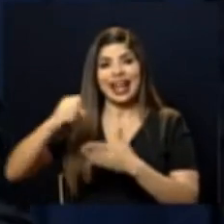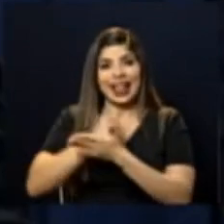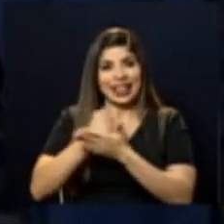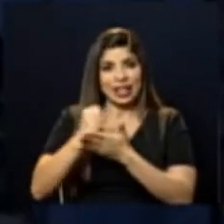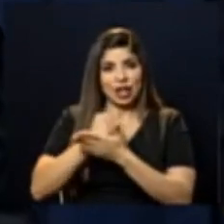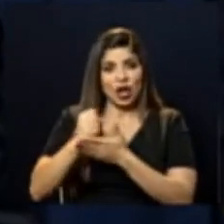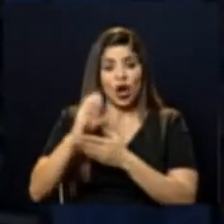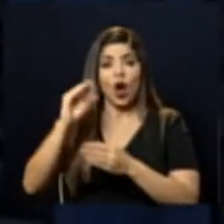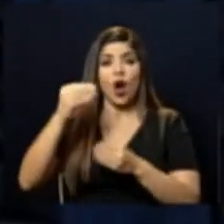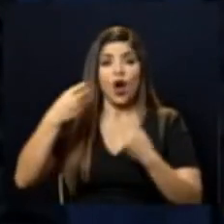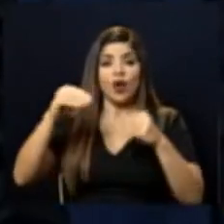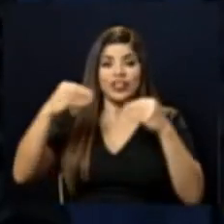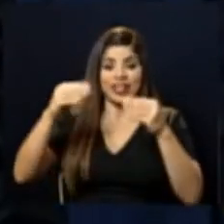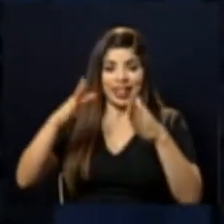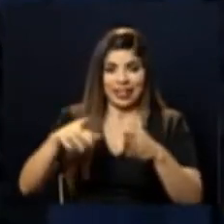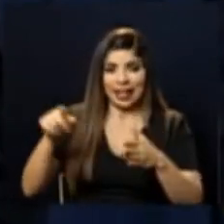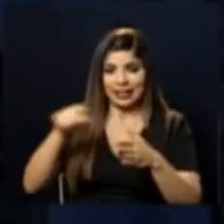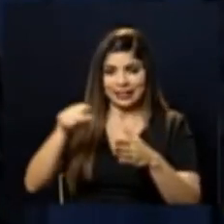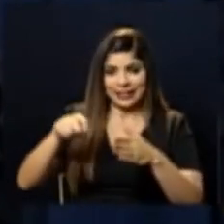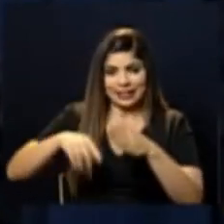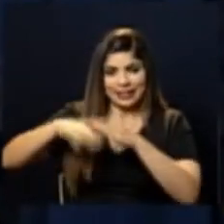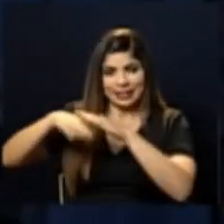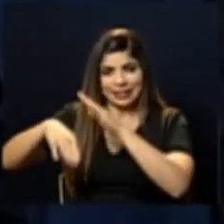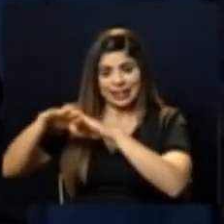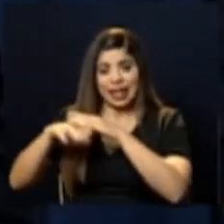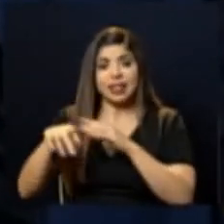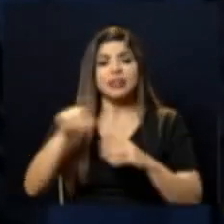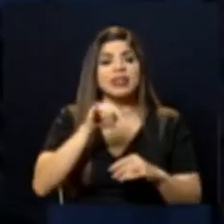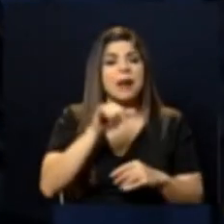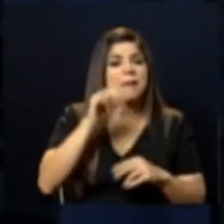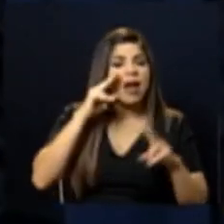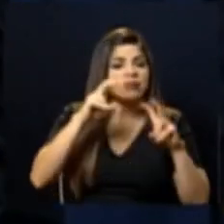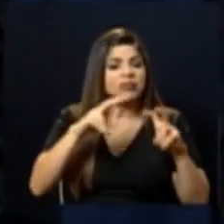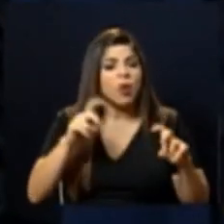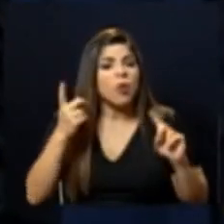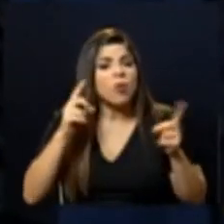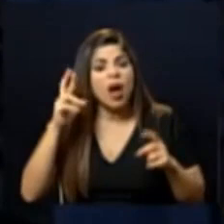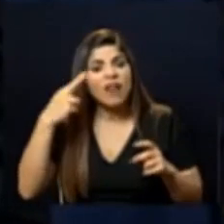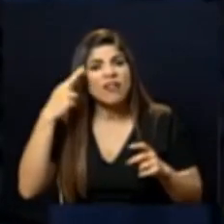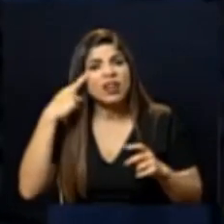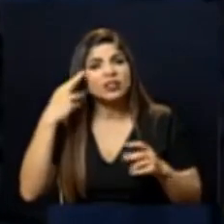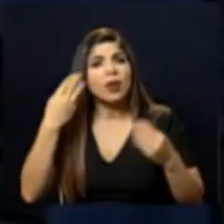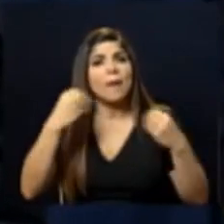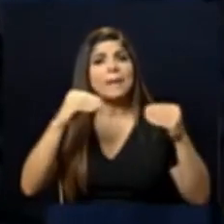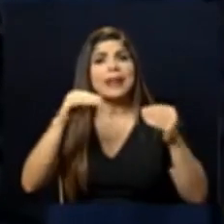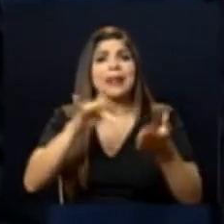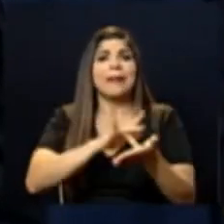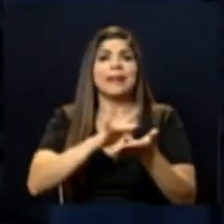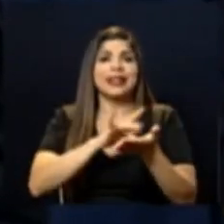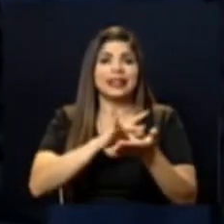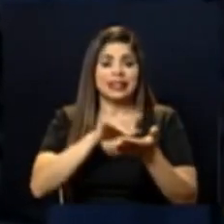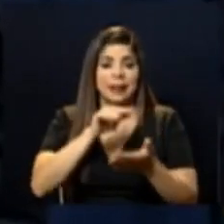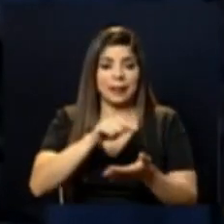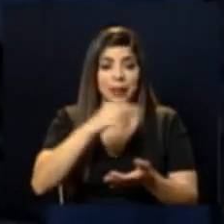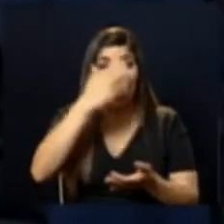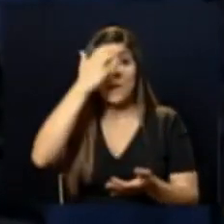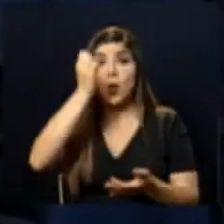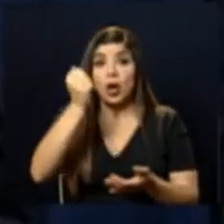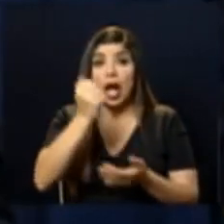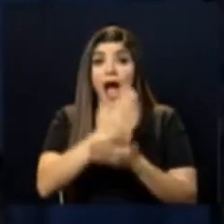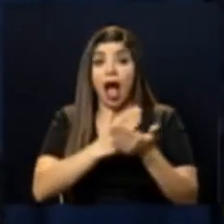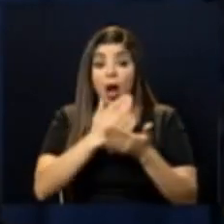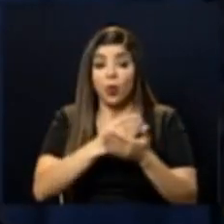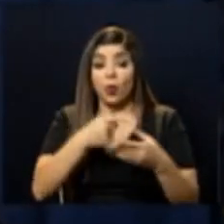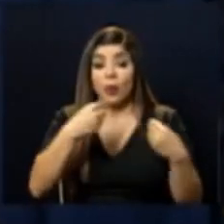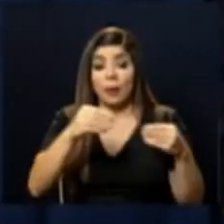de comercios, así como revisar las causas estructurales en la venta de medicamentos frente a algunos